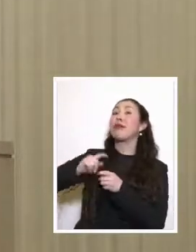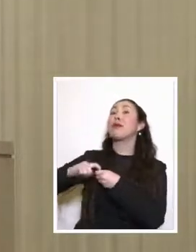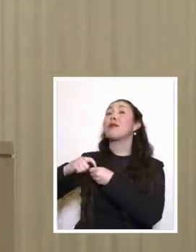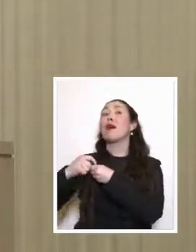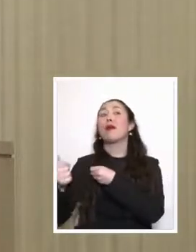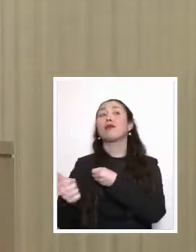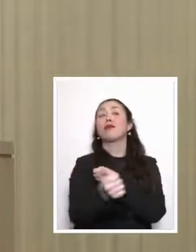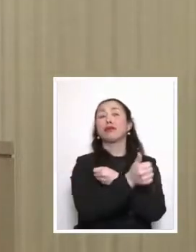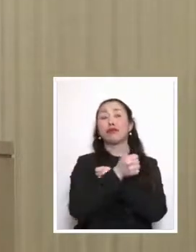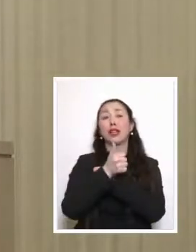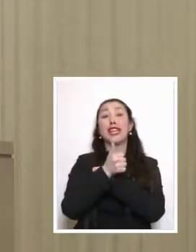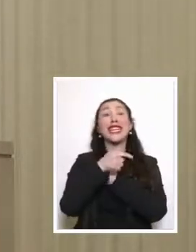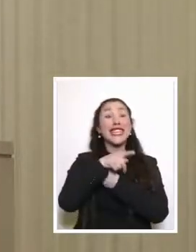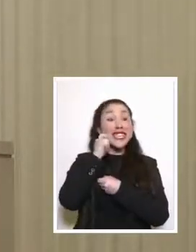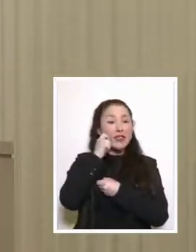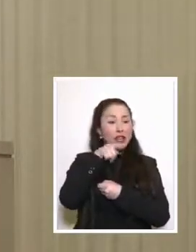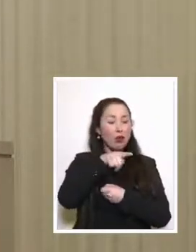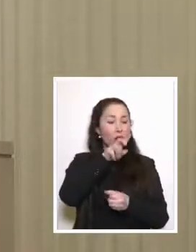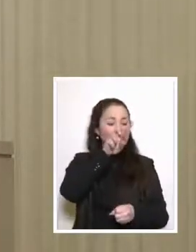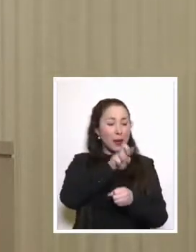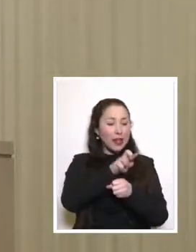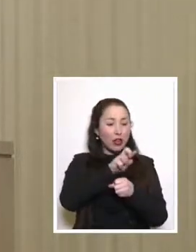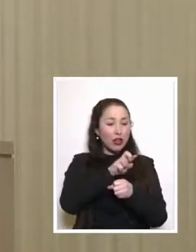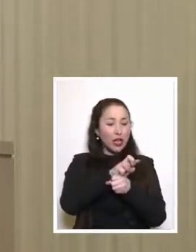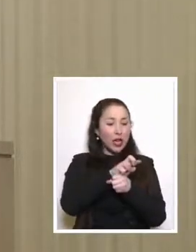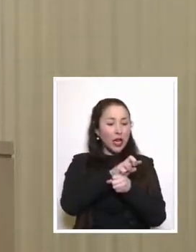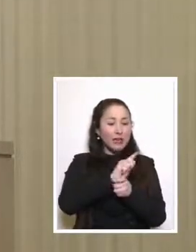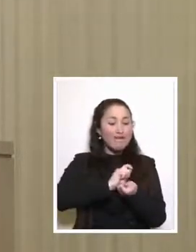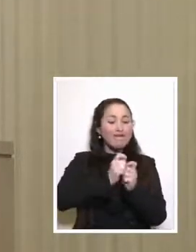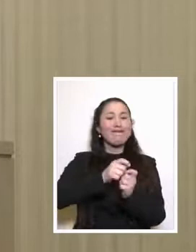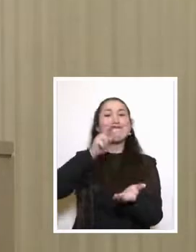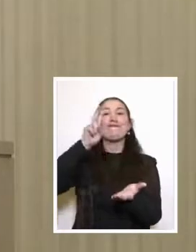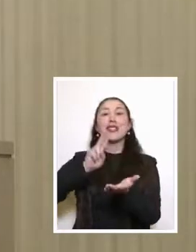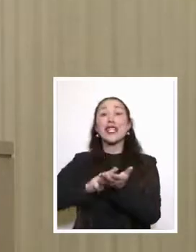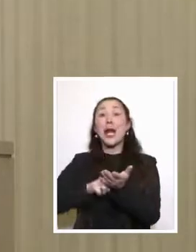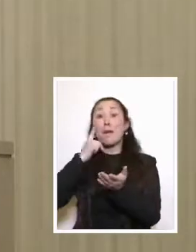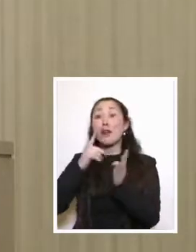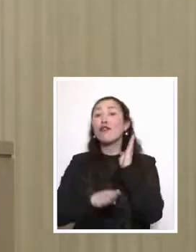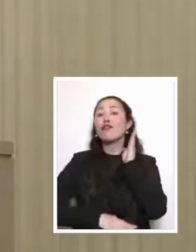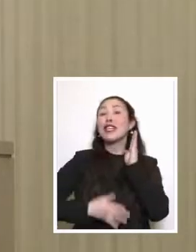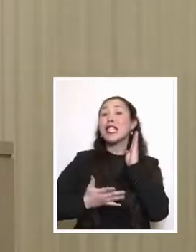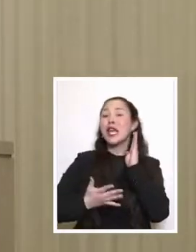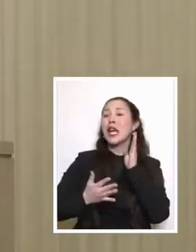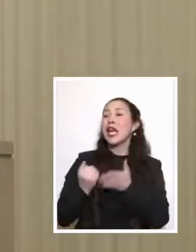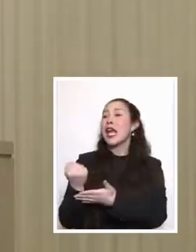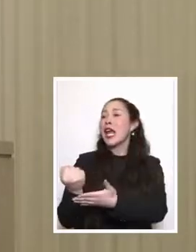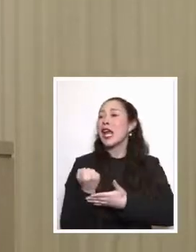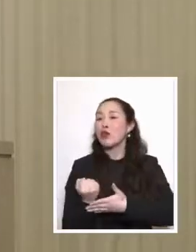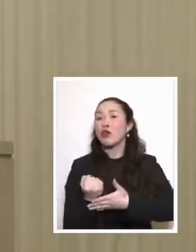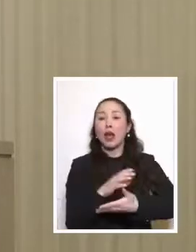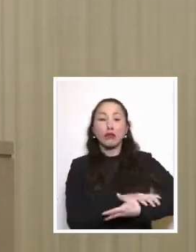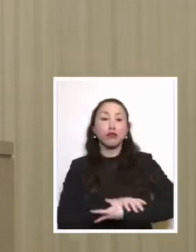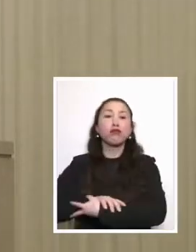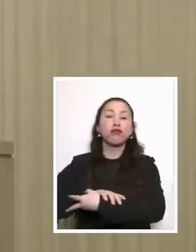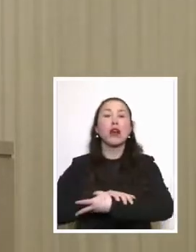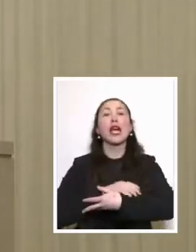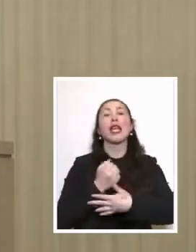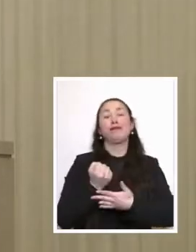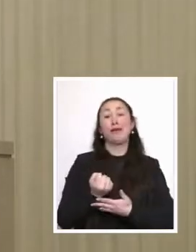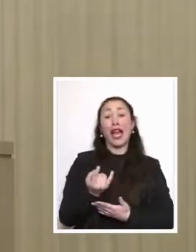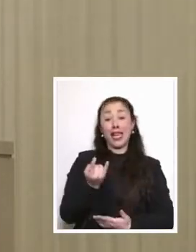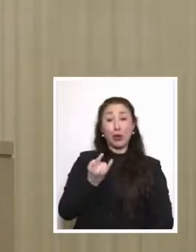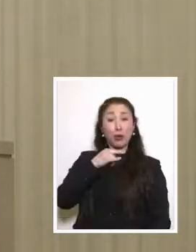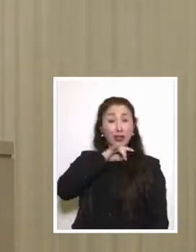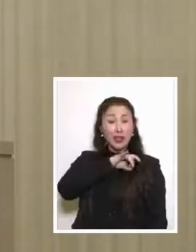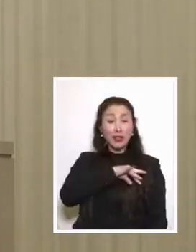hacer realidad una pedagogía coherente con los principios de la cooperación, la colaboración y la solidaridad. En la Universidad de Chile,